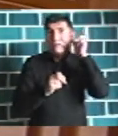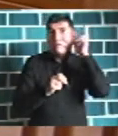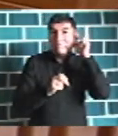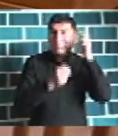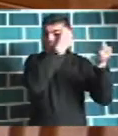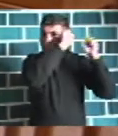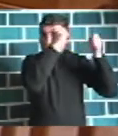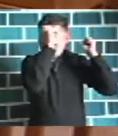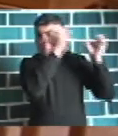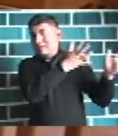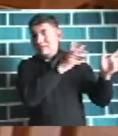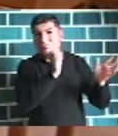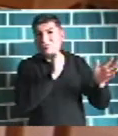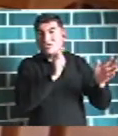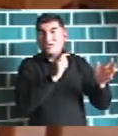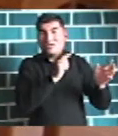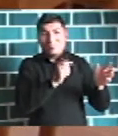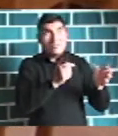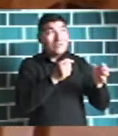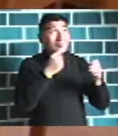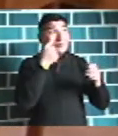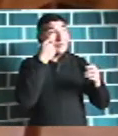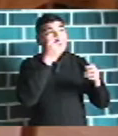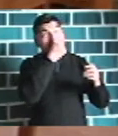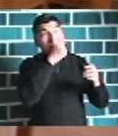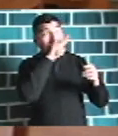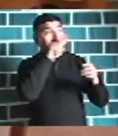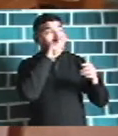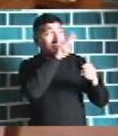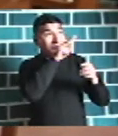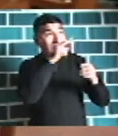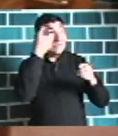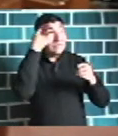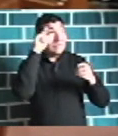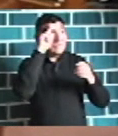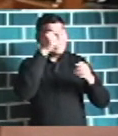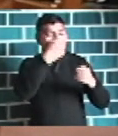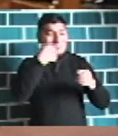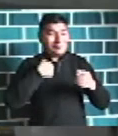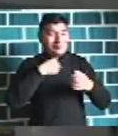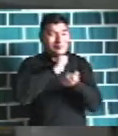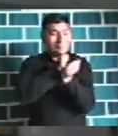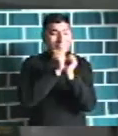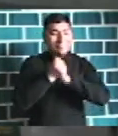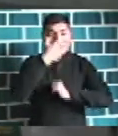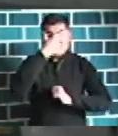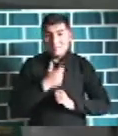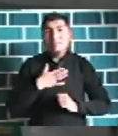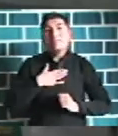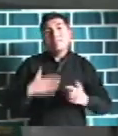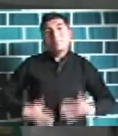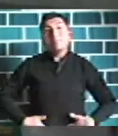hacer caso sino es un escuchar para transformar tu vida